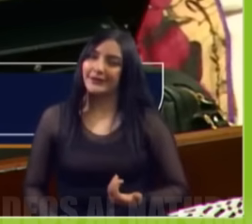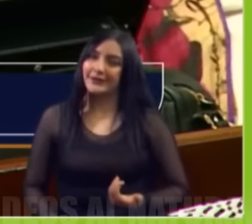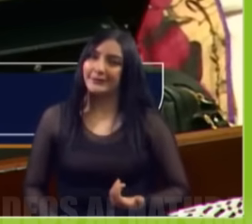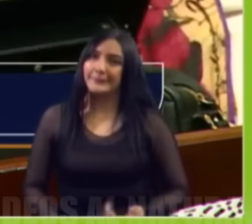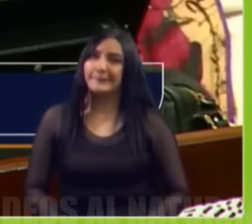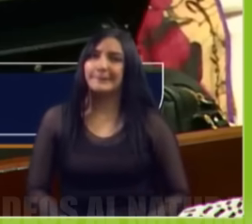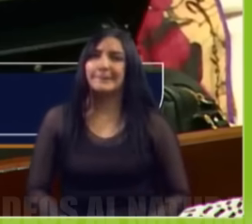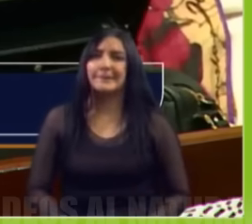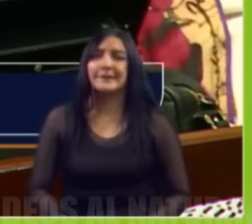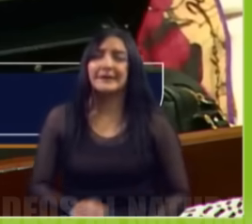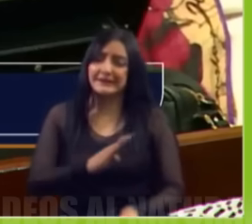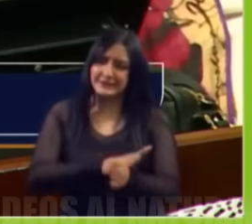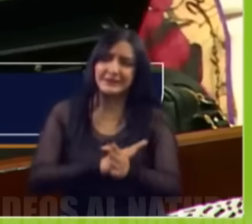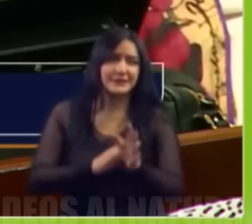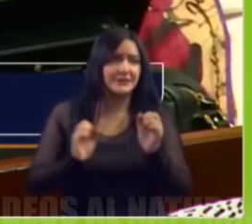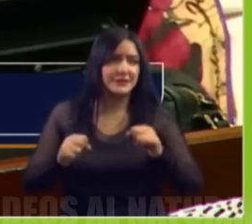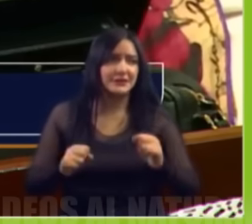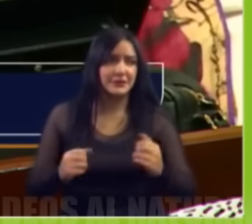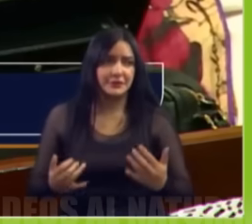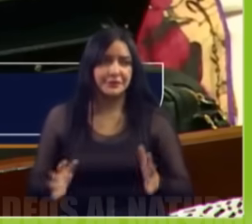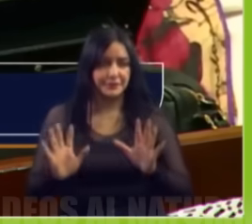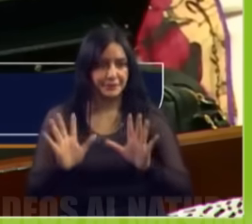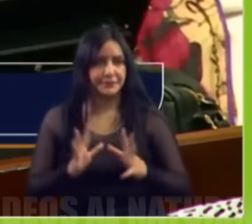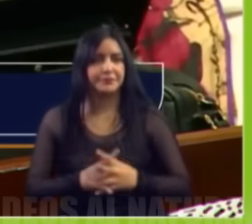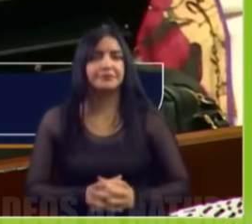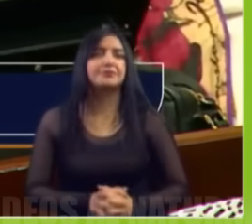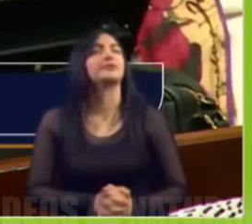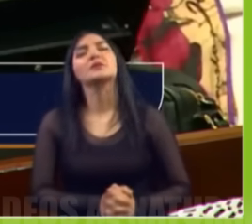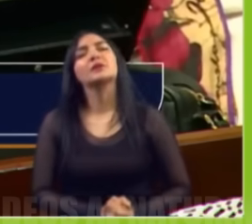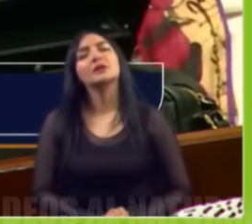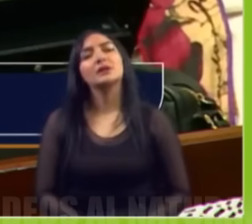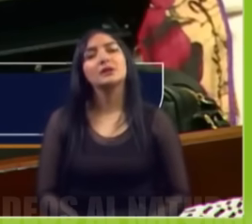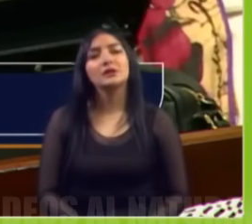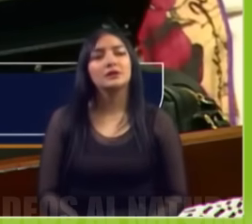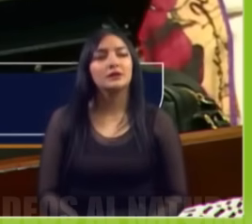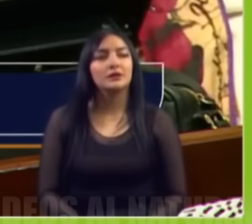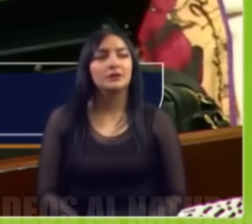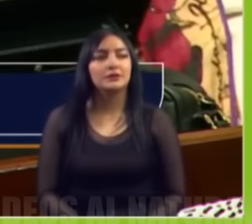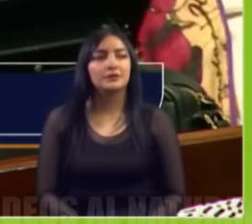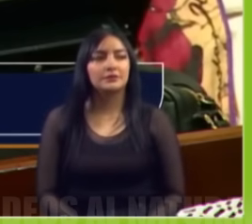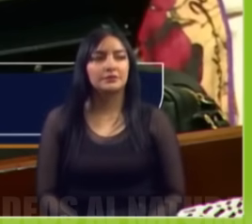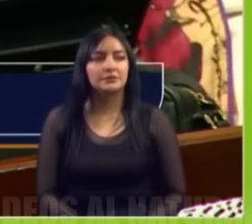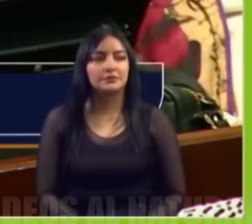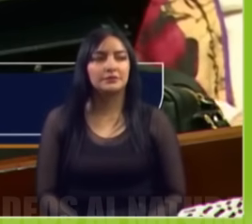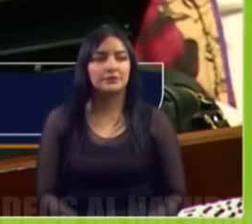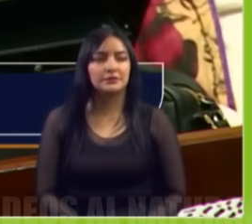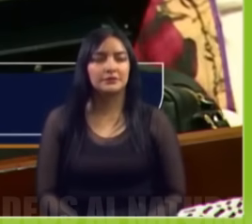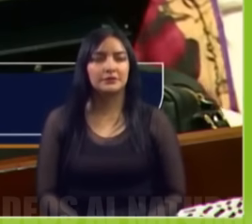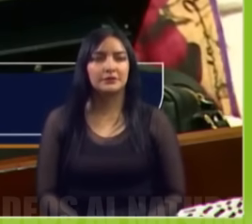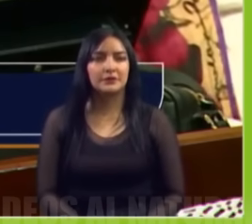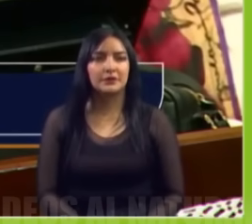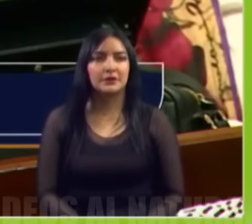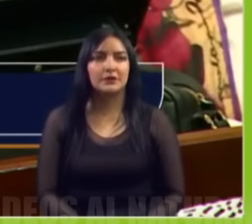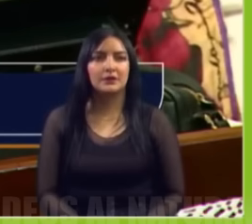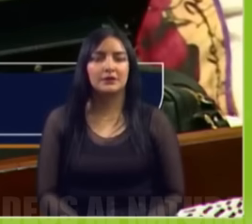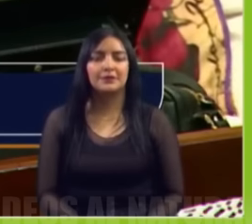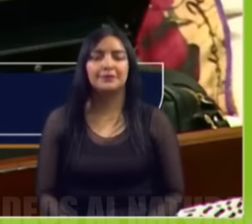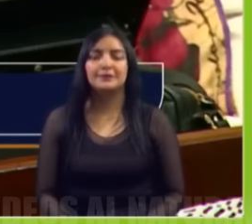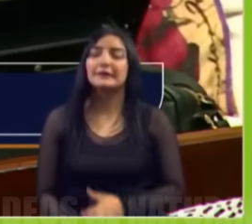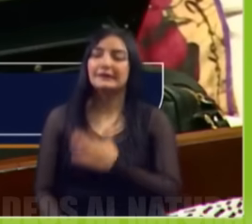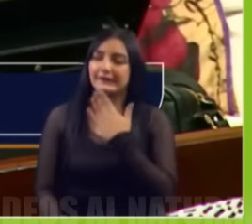Porque siga, senador Cepeda. Sí, estoy precisamente en eso. Entonces, siga, senador Cepeda, frente a la locución del presidente.